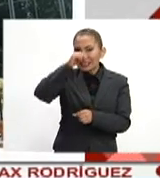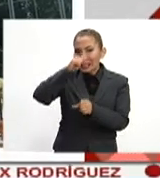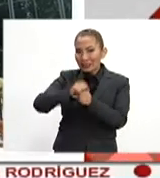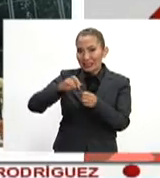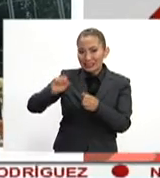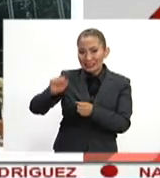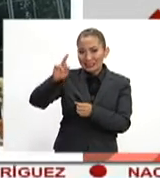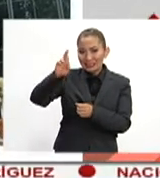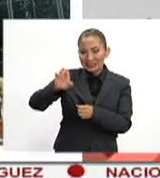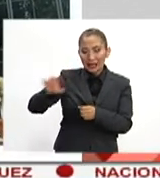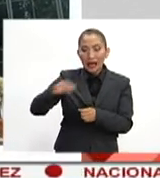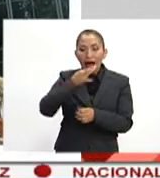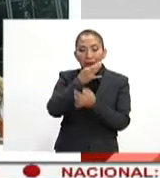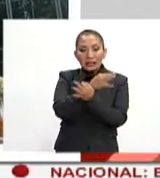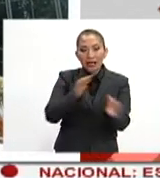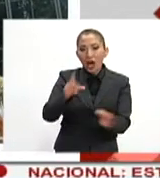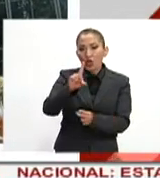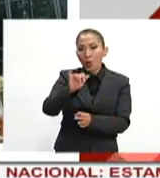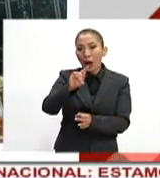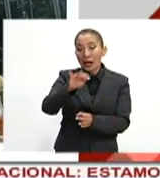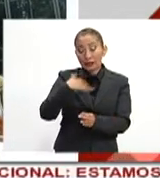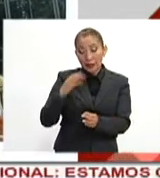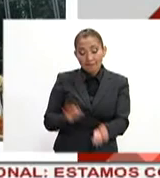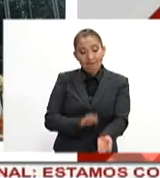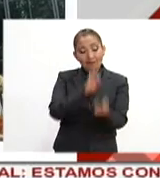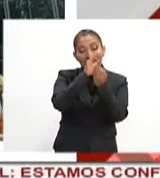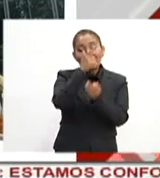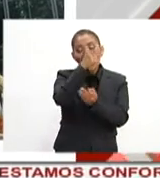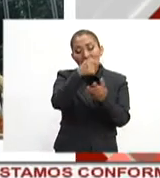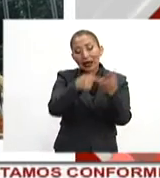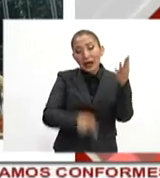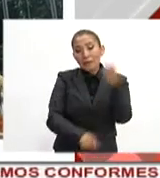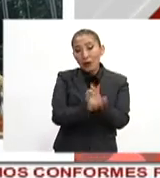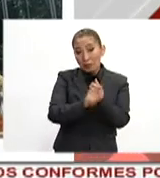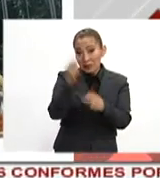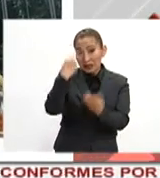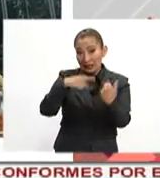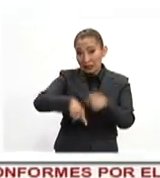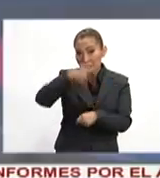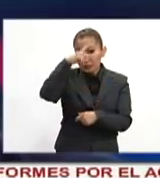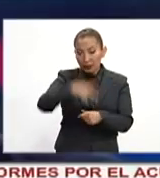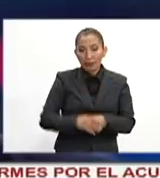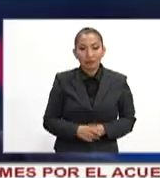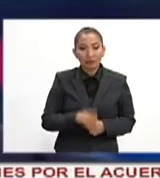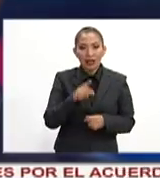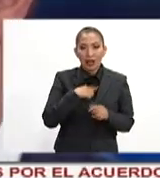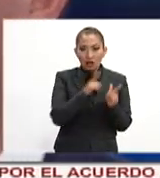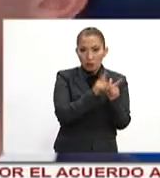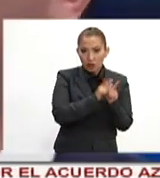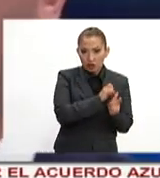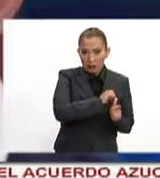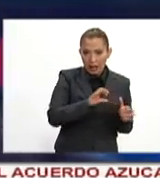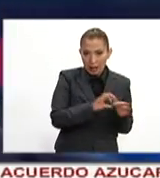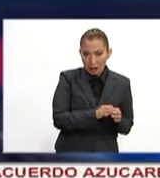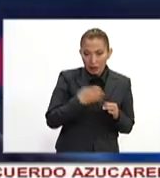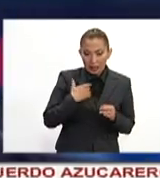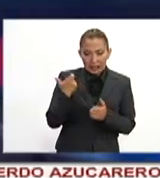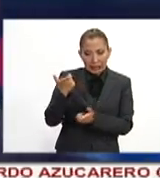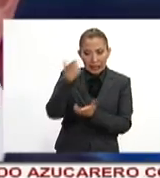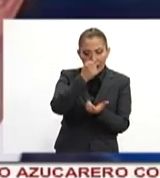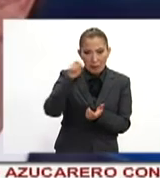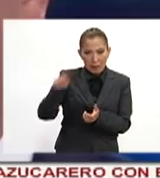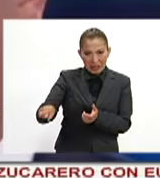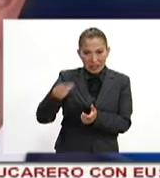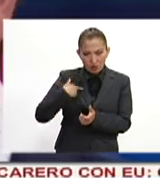de Relaciones Exteriores informaron que Javier Duarte enfrentará 7 delitos a su regreso a nuestro país: delincuencia organizada y operaciones con